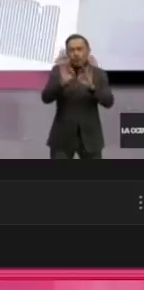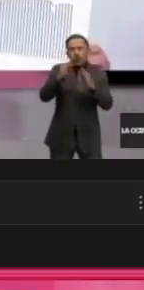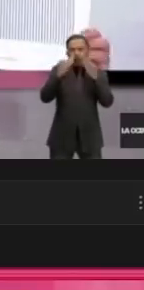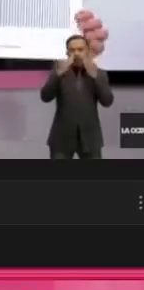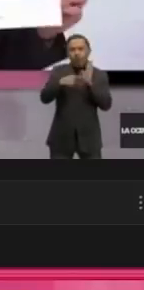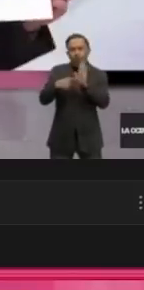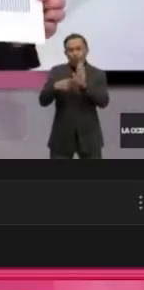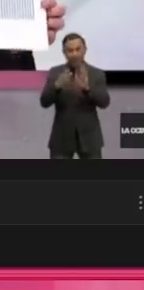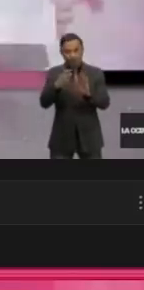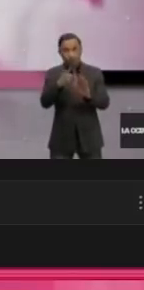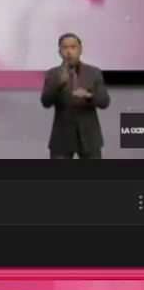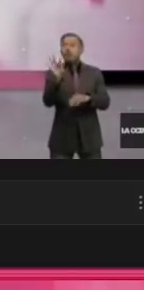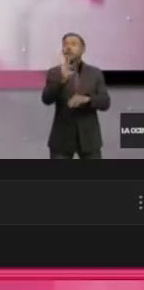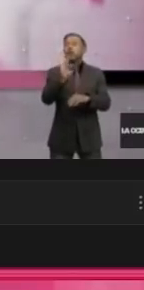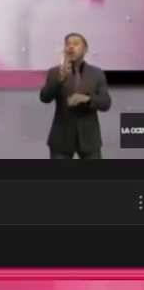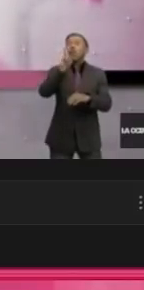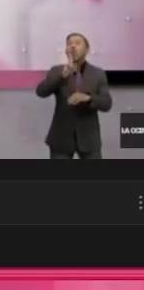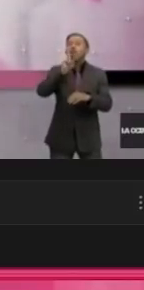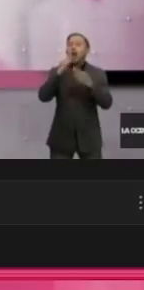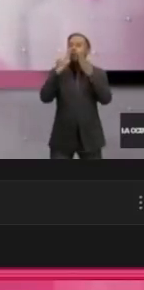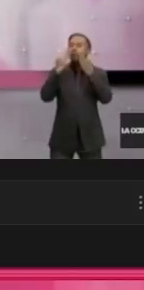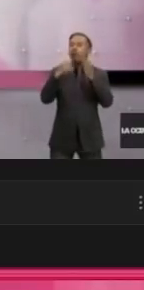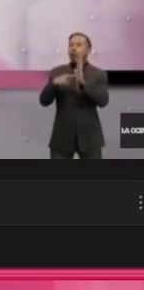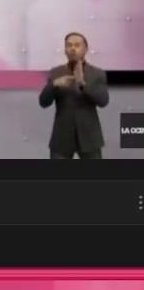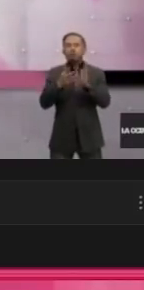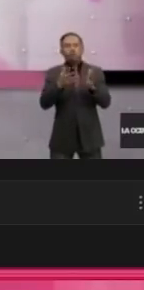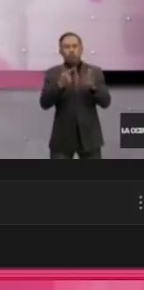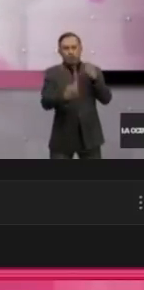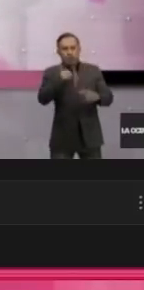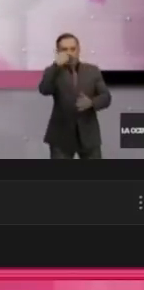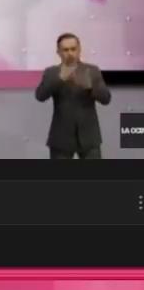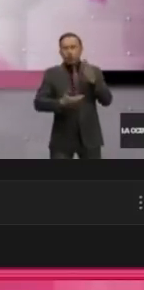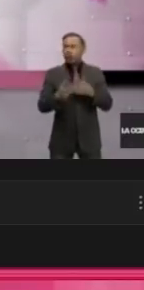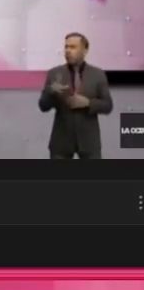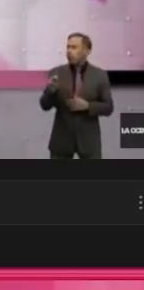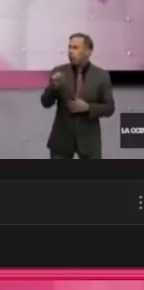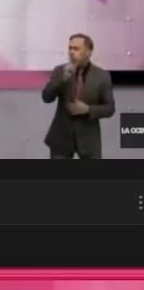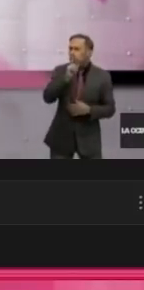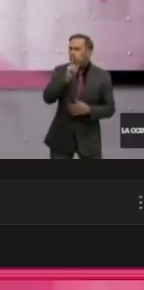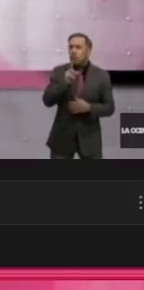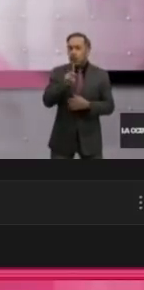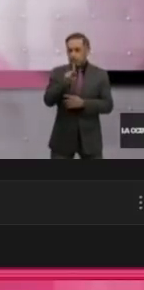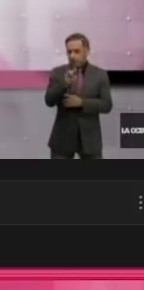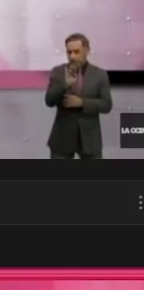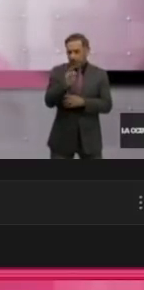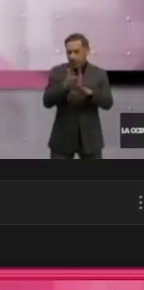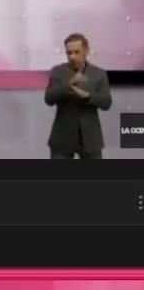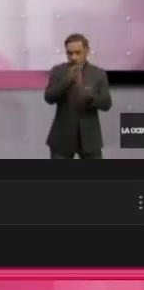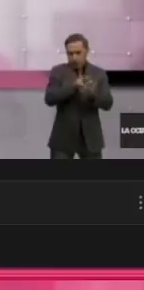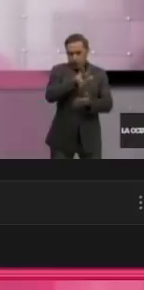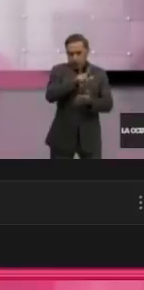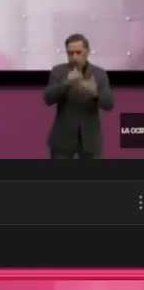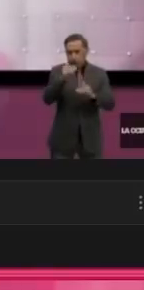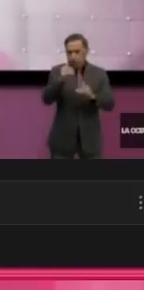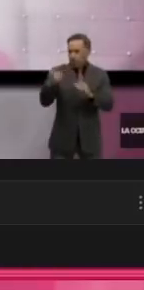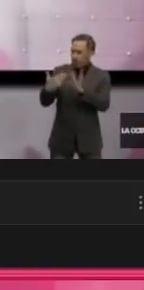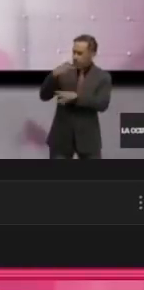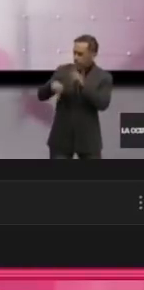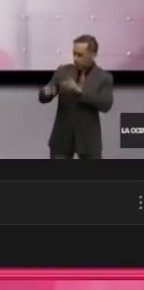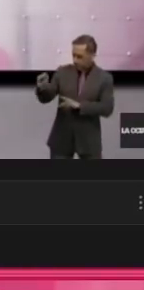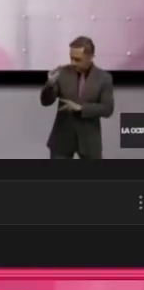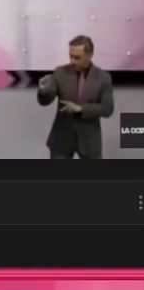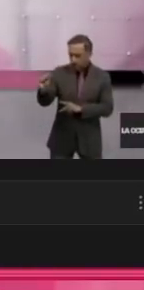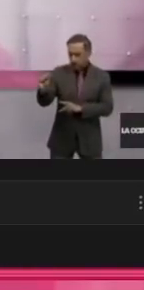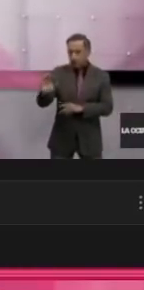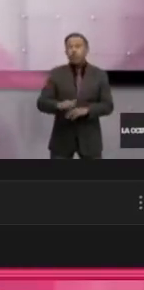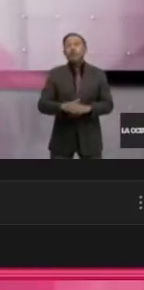falte el respeto cuando les muestran los datos de que el Producto Interno Bruto del país ni siquiera ha recuperado el 2018. Cuando le dices, permíteme, compañero,